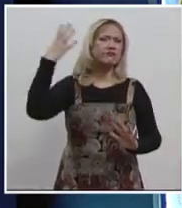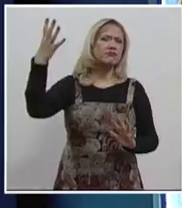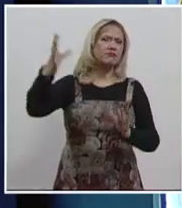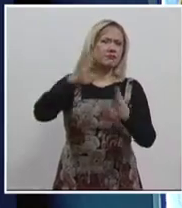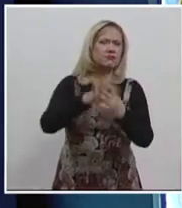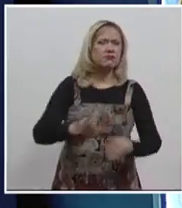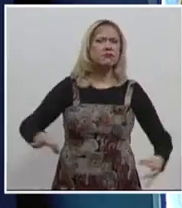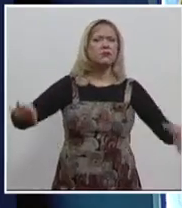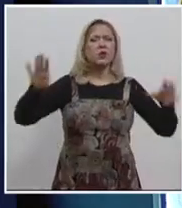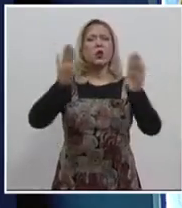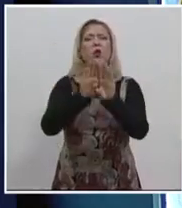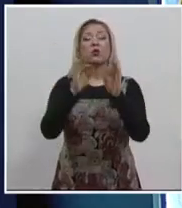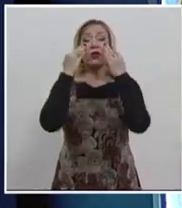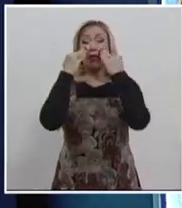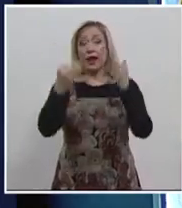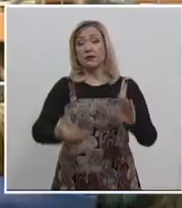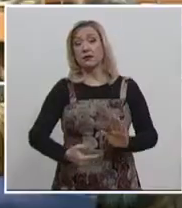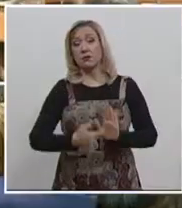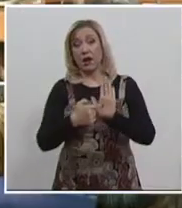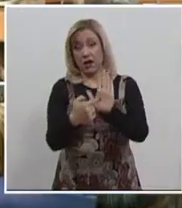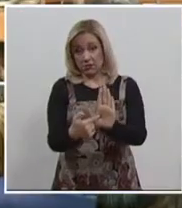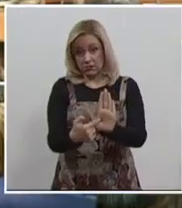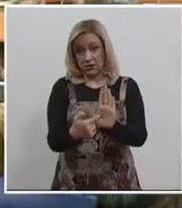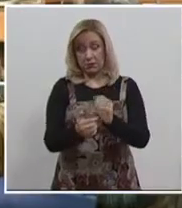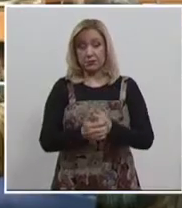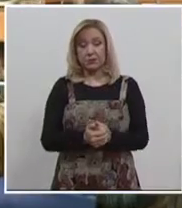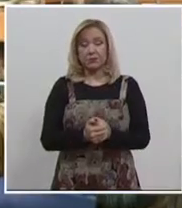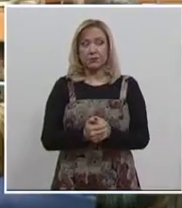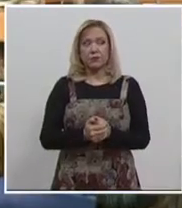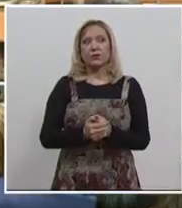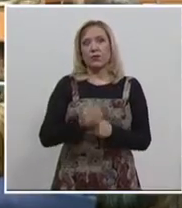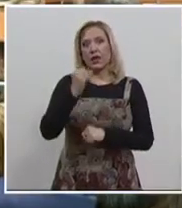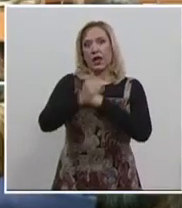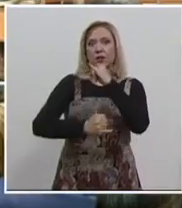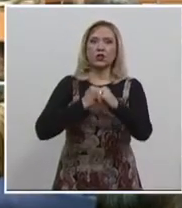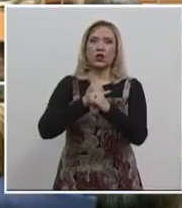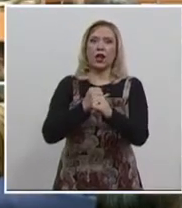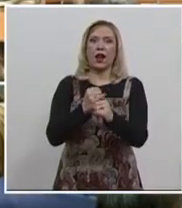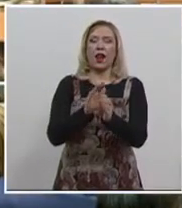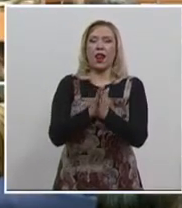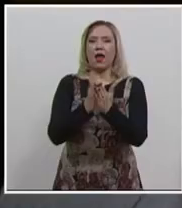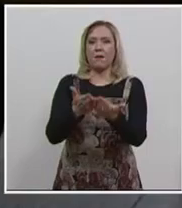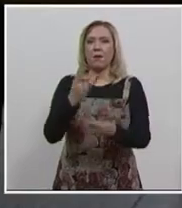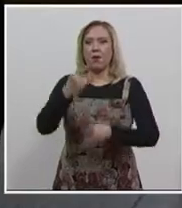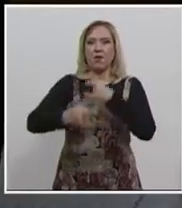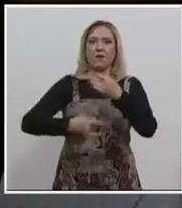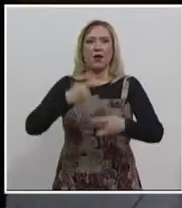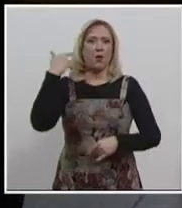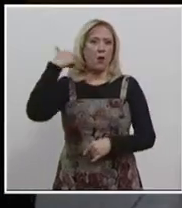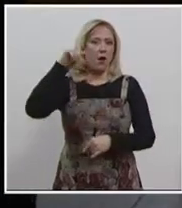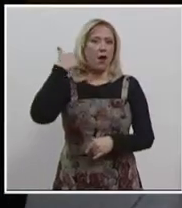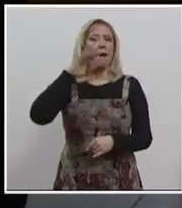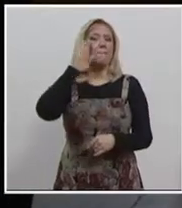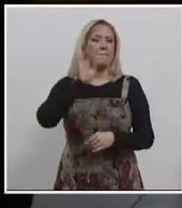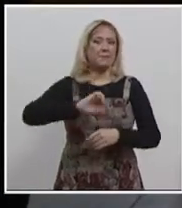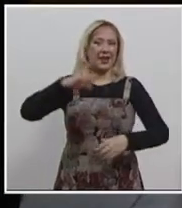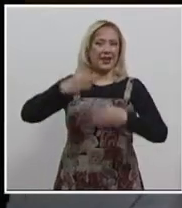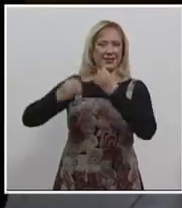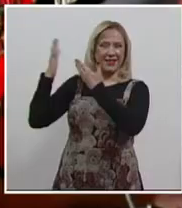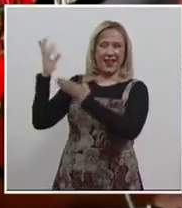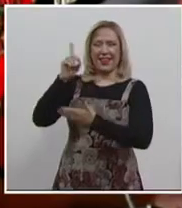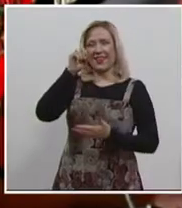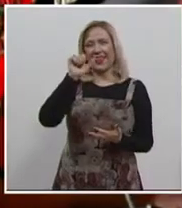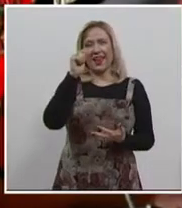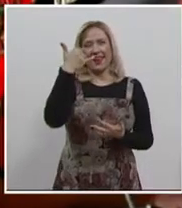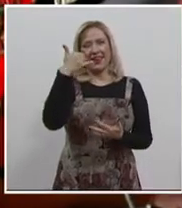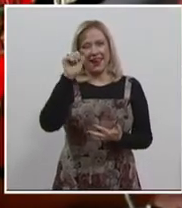abordó el tema de la transparencia. En el marco de la Feria Internacional del Libro de Guadalajara, el ministro Alberto Pérez Dayán y